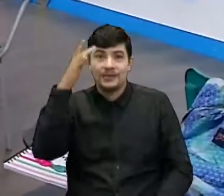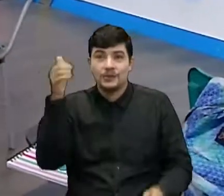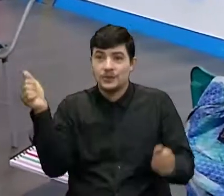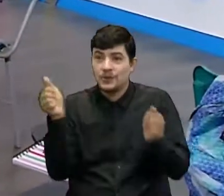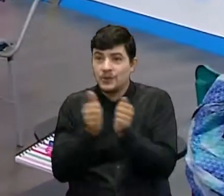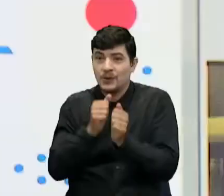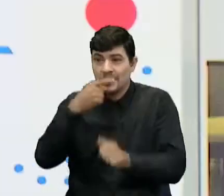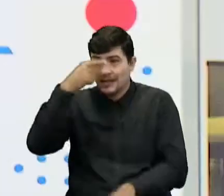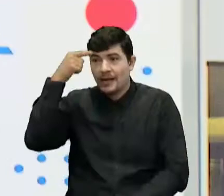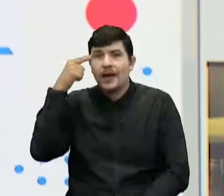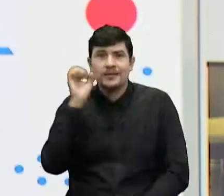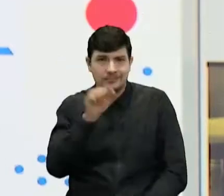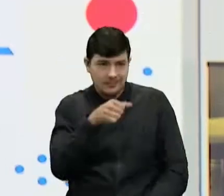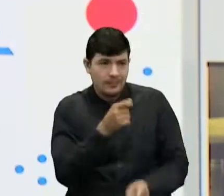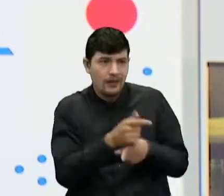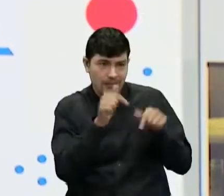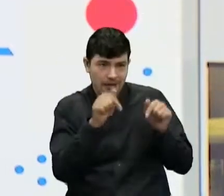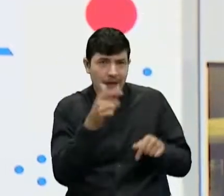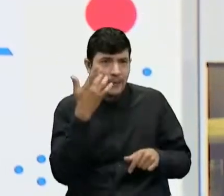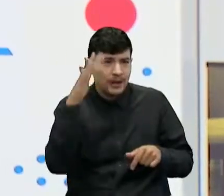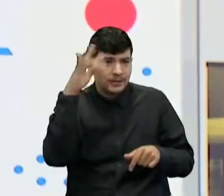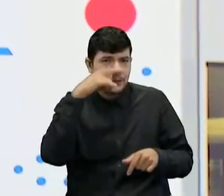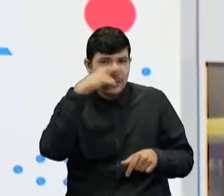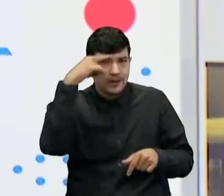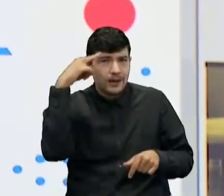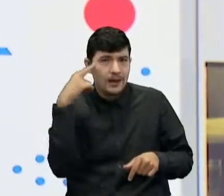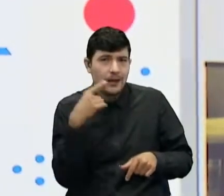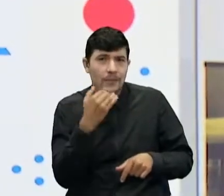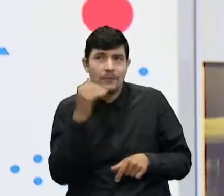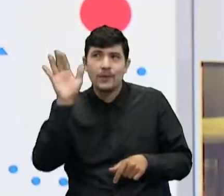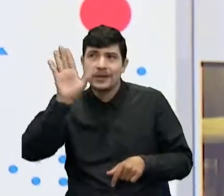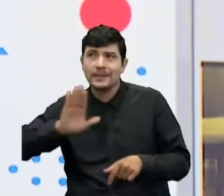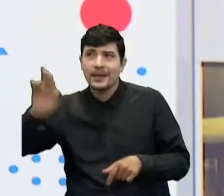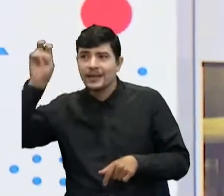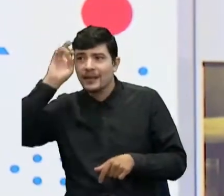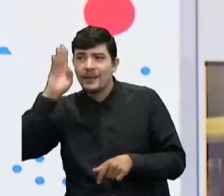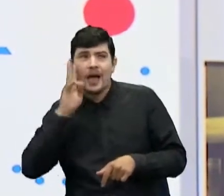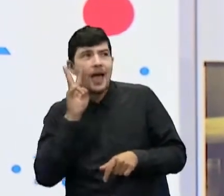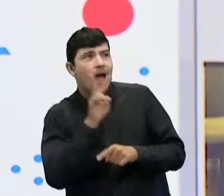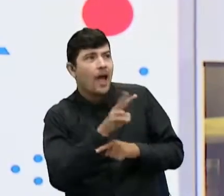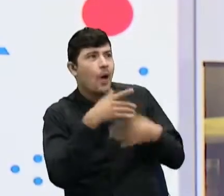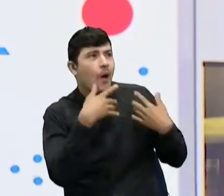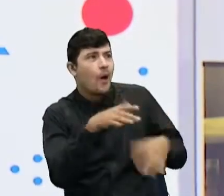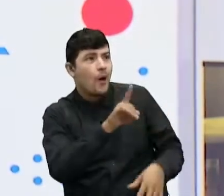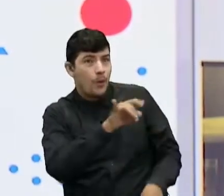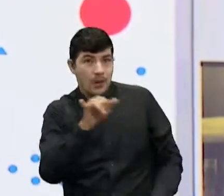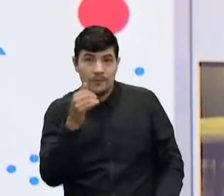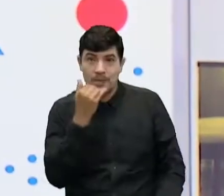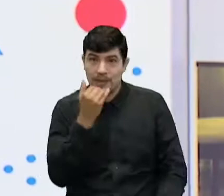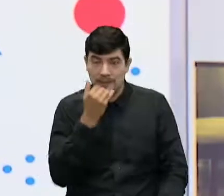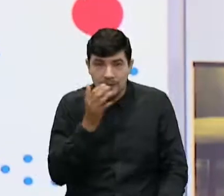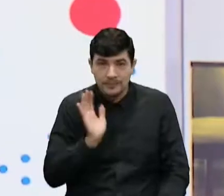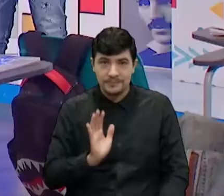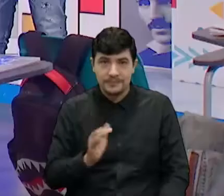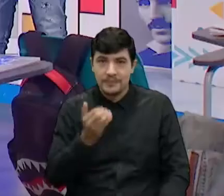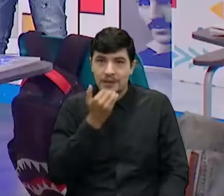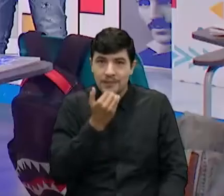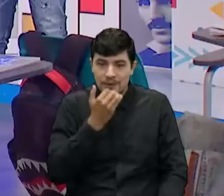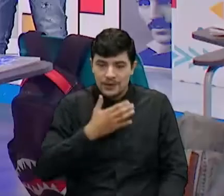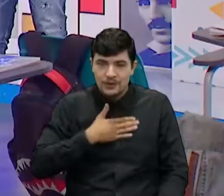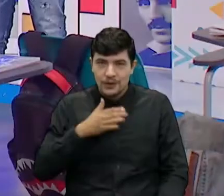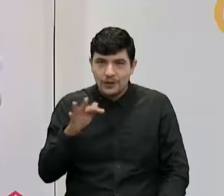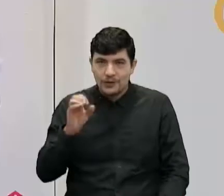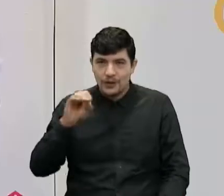Aquí también existen algunos pajaritos Amarillo con negro Y de pronto llega alguien De Norte de Santander Y dice Uy, como yo, por ejemplo Sí Un Toche